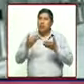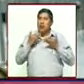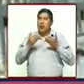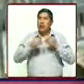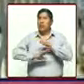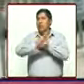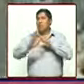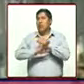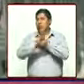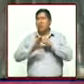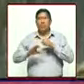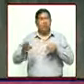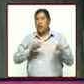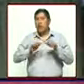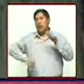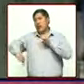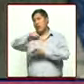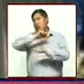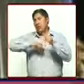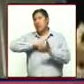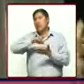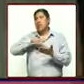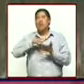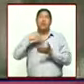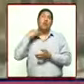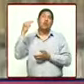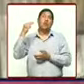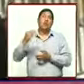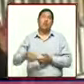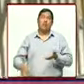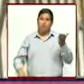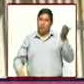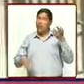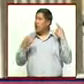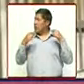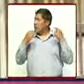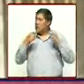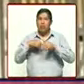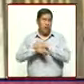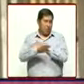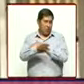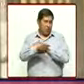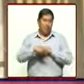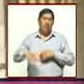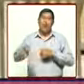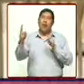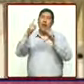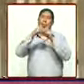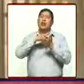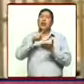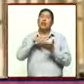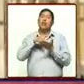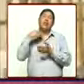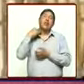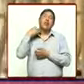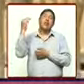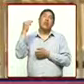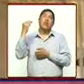un perímetro alrededor de Plaza Murillo de kilómetro cero, tratando de ingresar hasta la plaza para